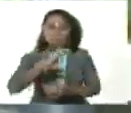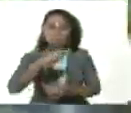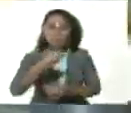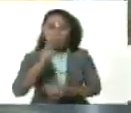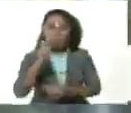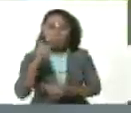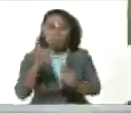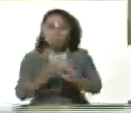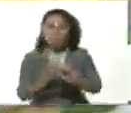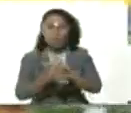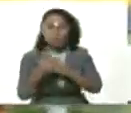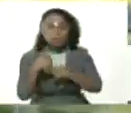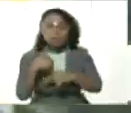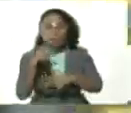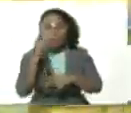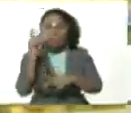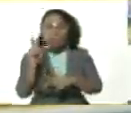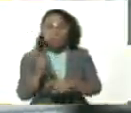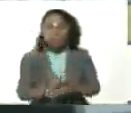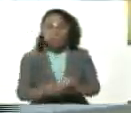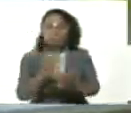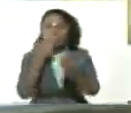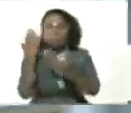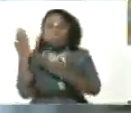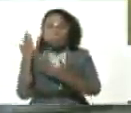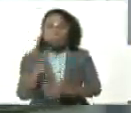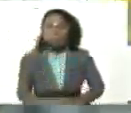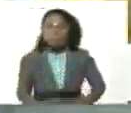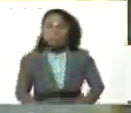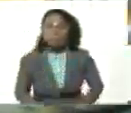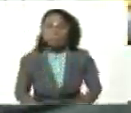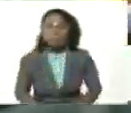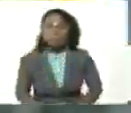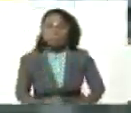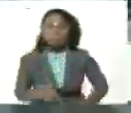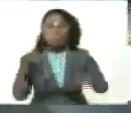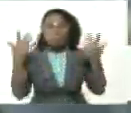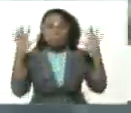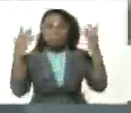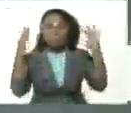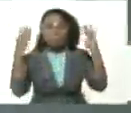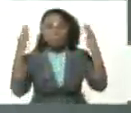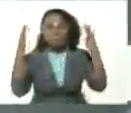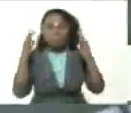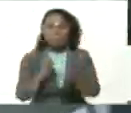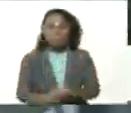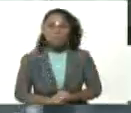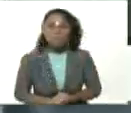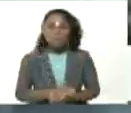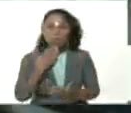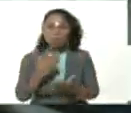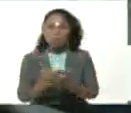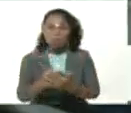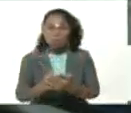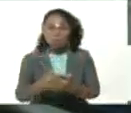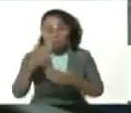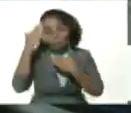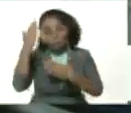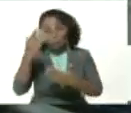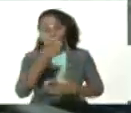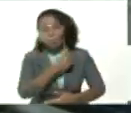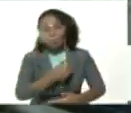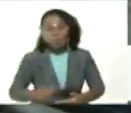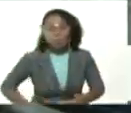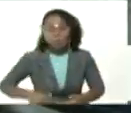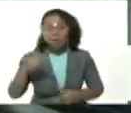el compañero Lucio Liménez. Gracias, ingeniero. Un saludo, presidente, desde